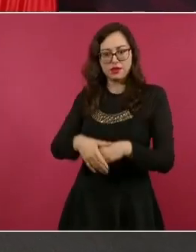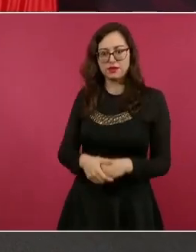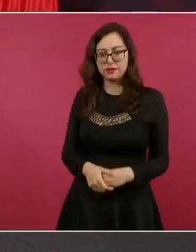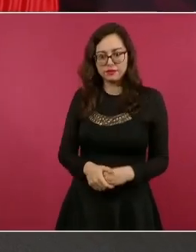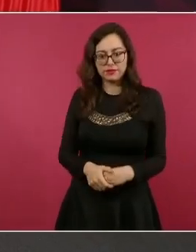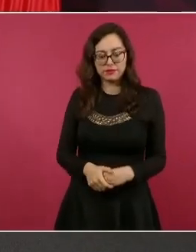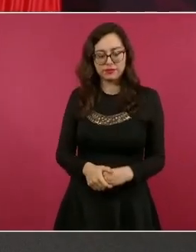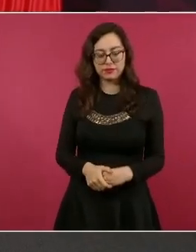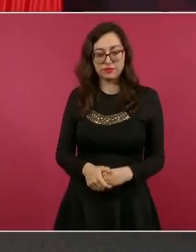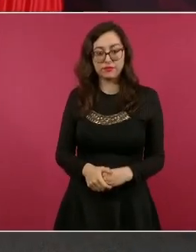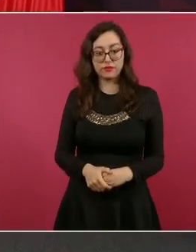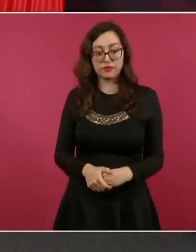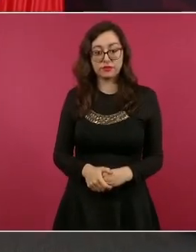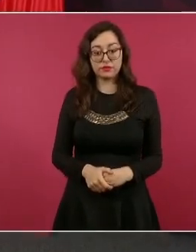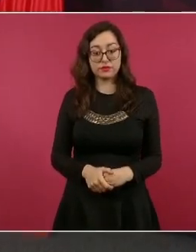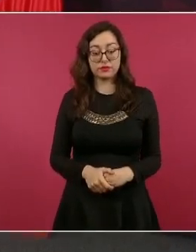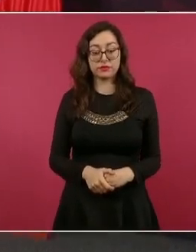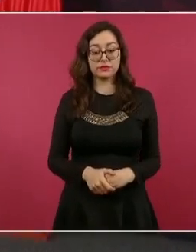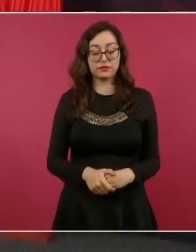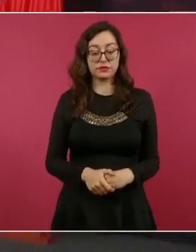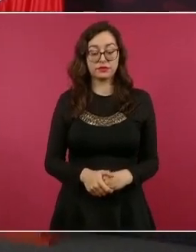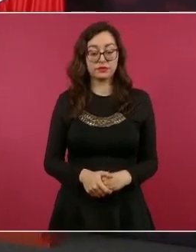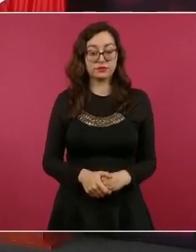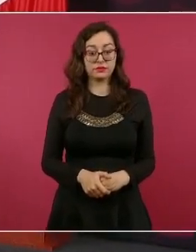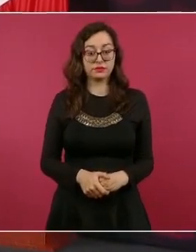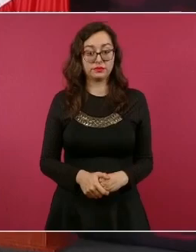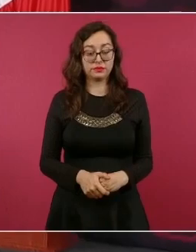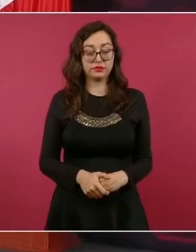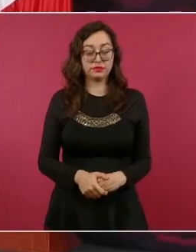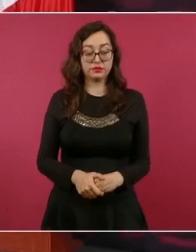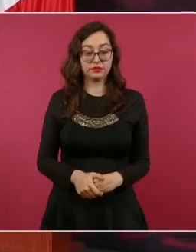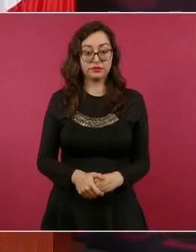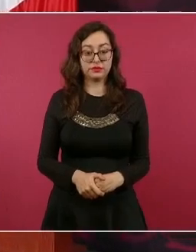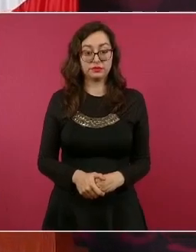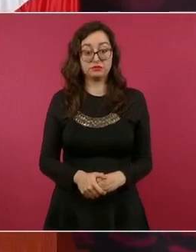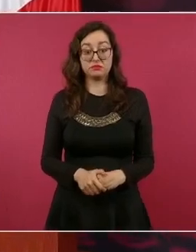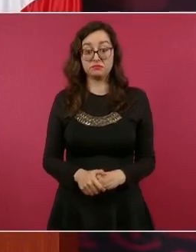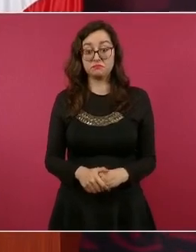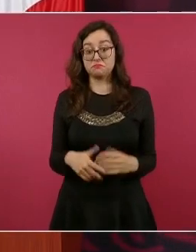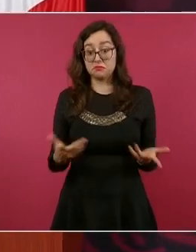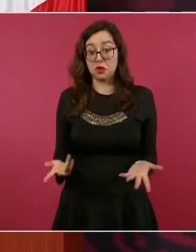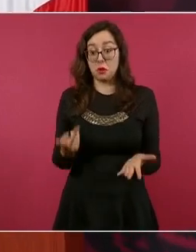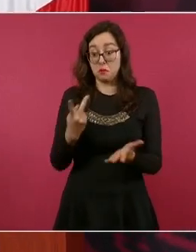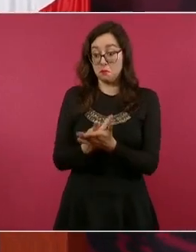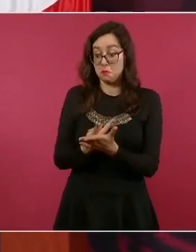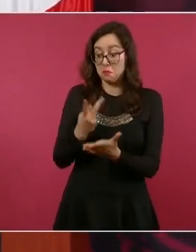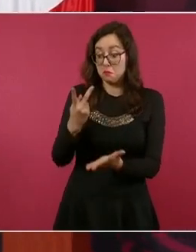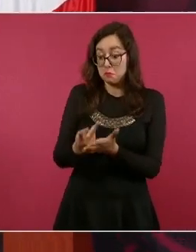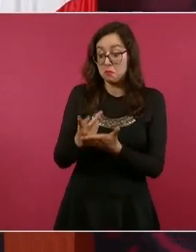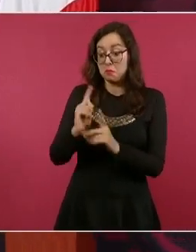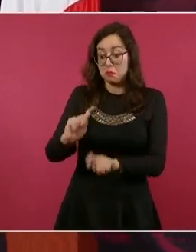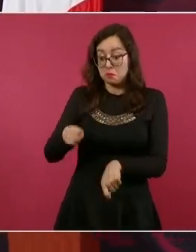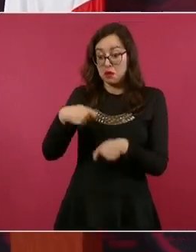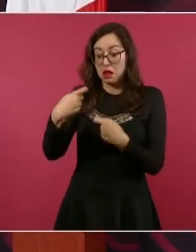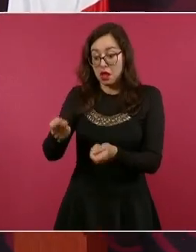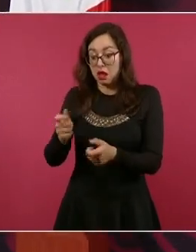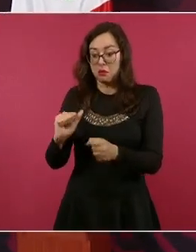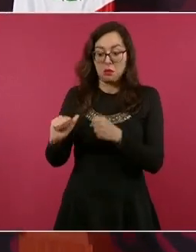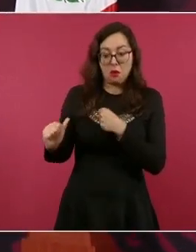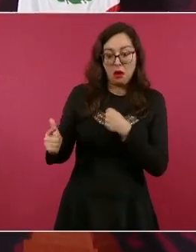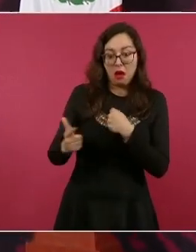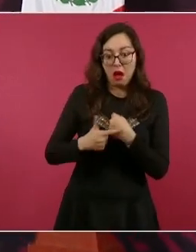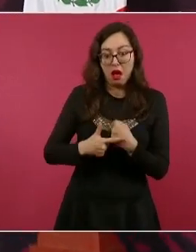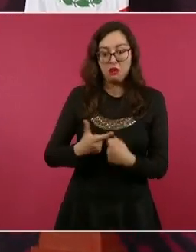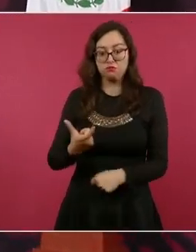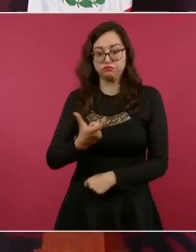Con relación a el otorgamiento de un